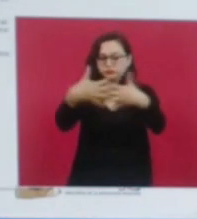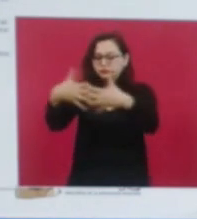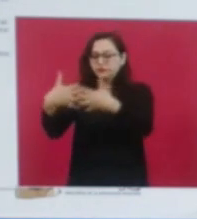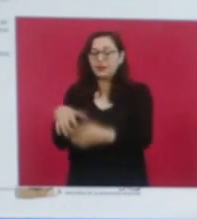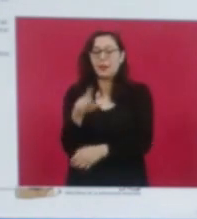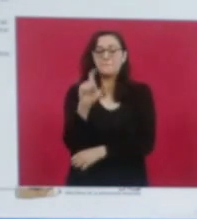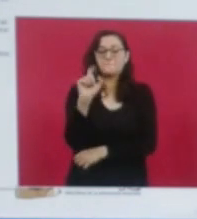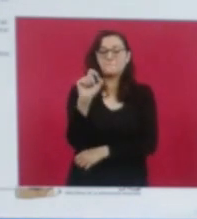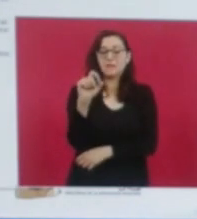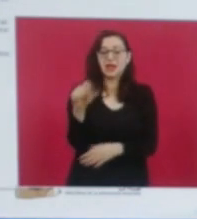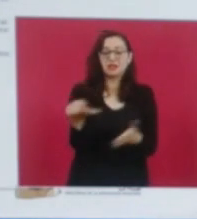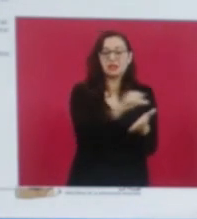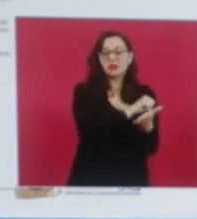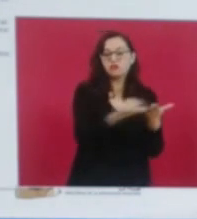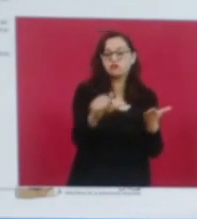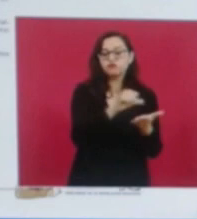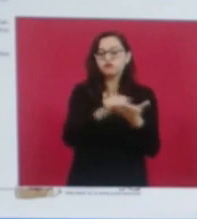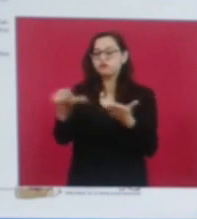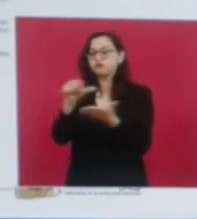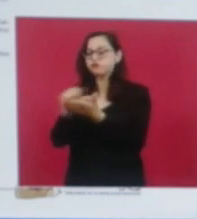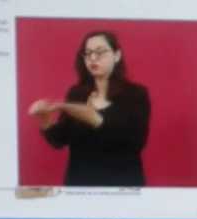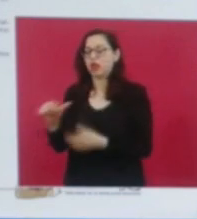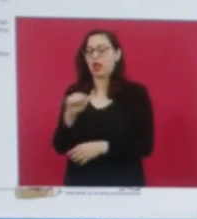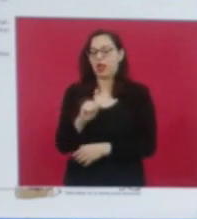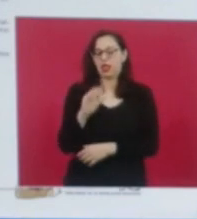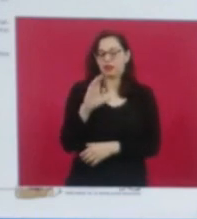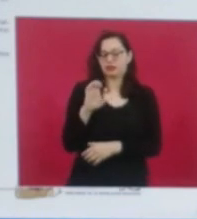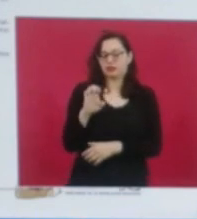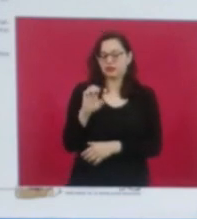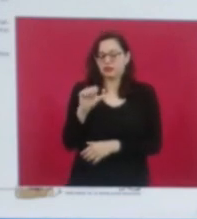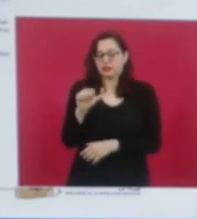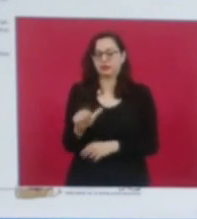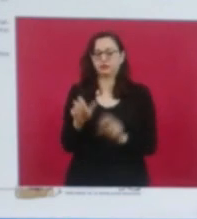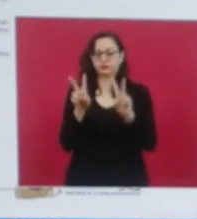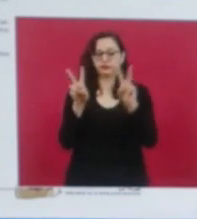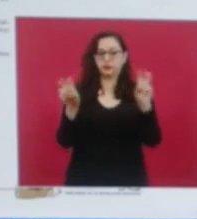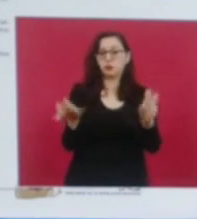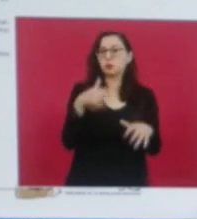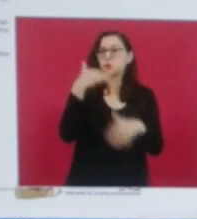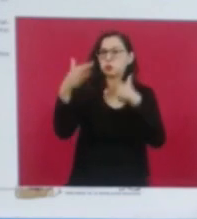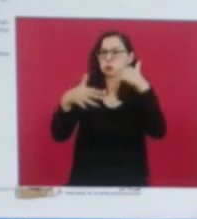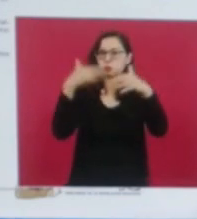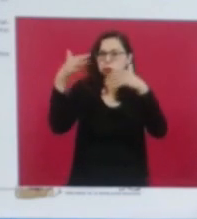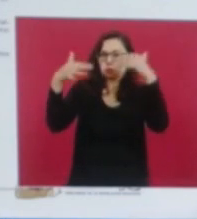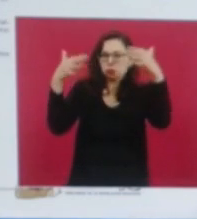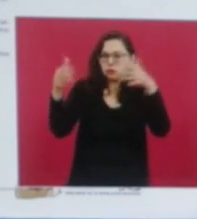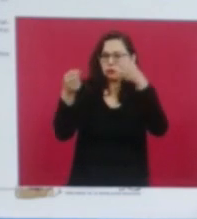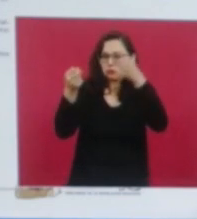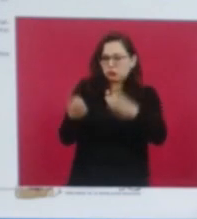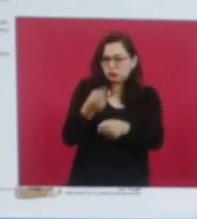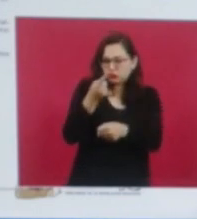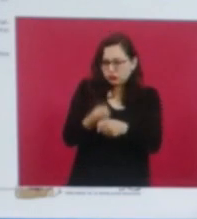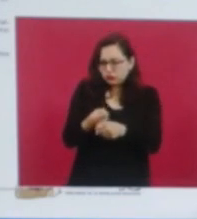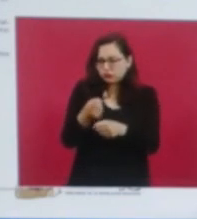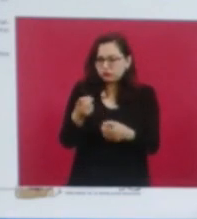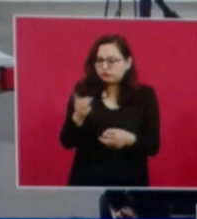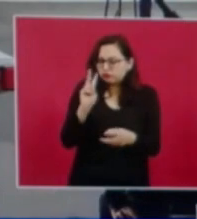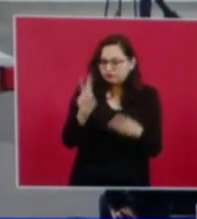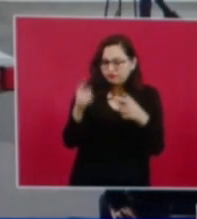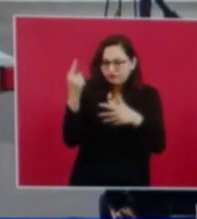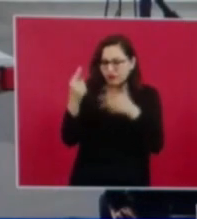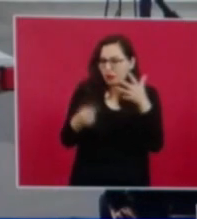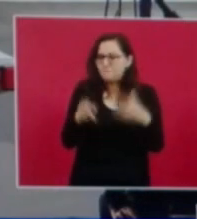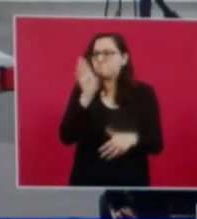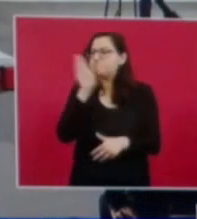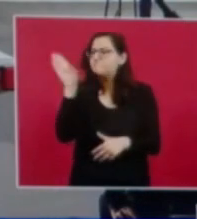este momento ojo con lo que voy a decir la mezquindad de quienes pudieran apuñalar